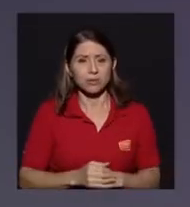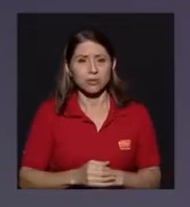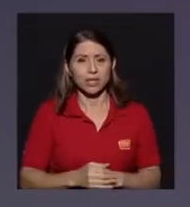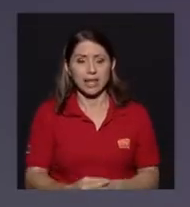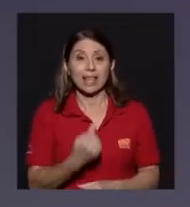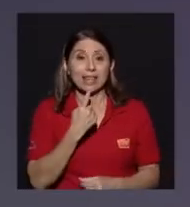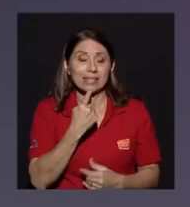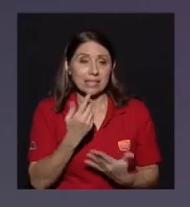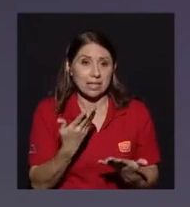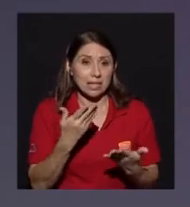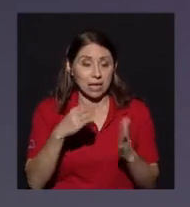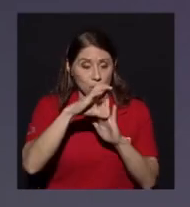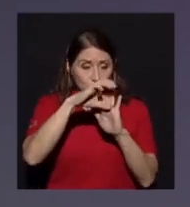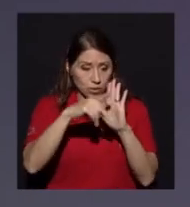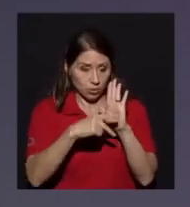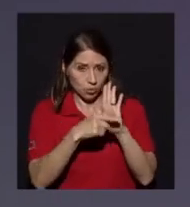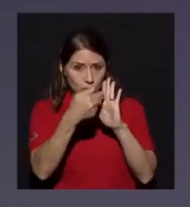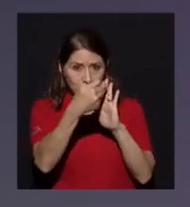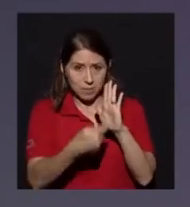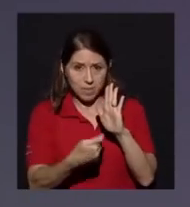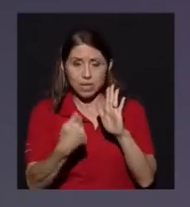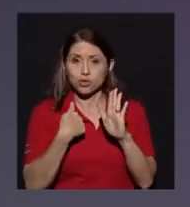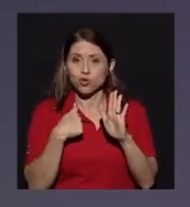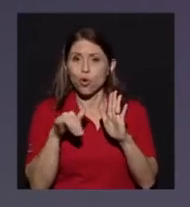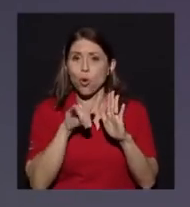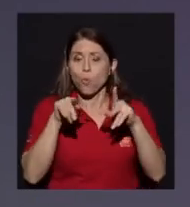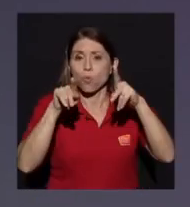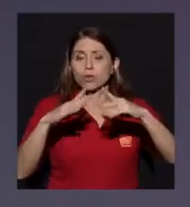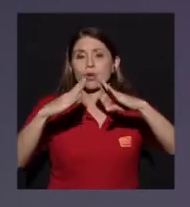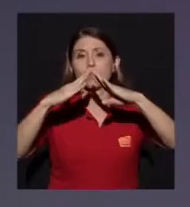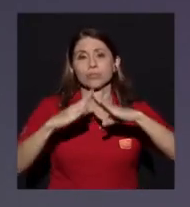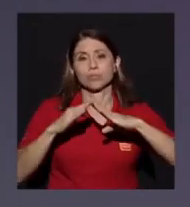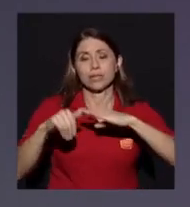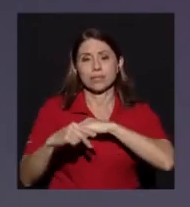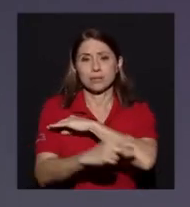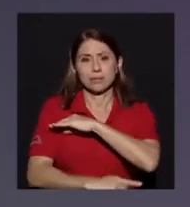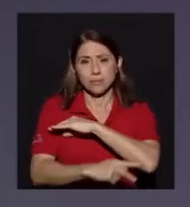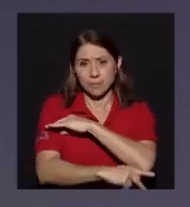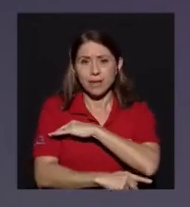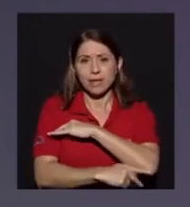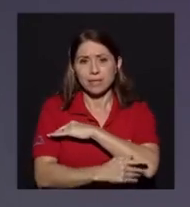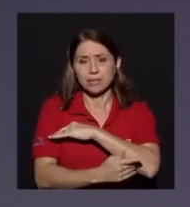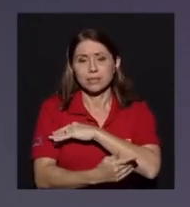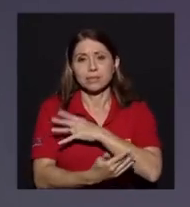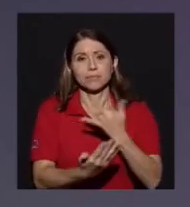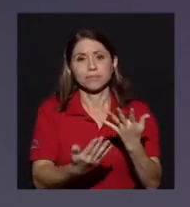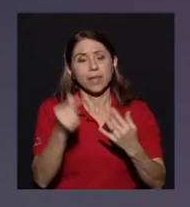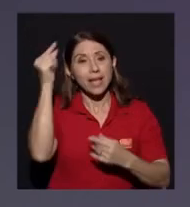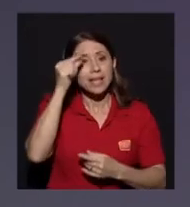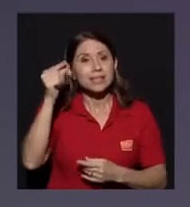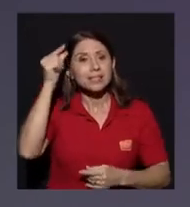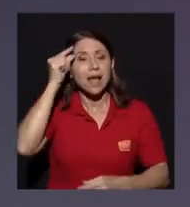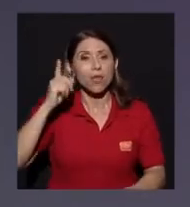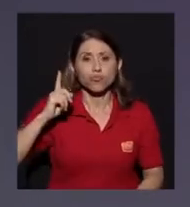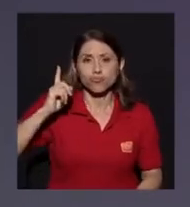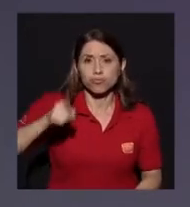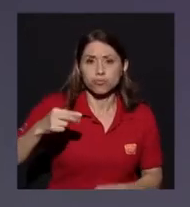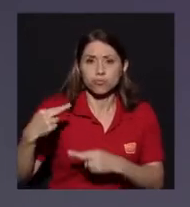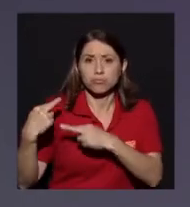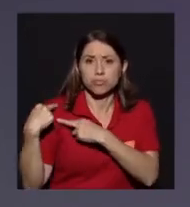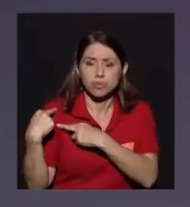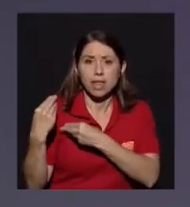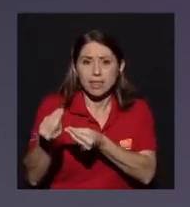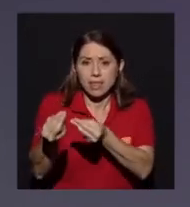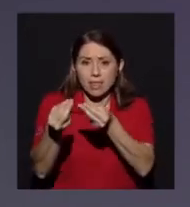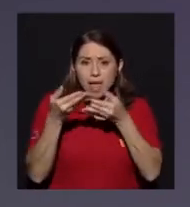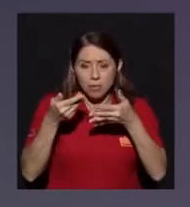constitucionalmente yo como ciudadano de este país estoy estoy en el estado está en obligación de brindarme